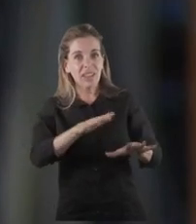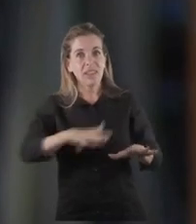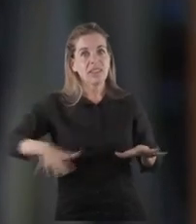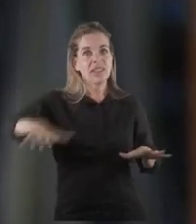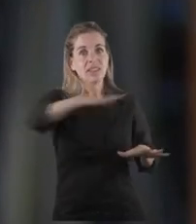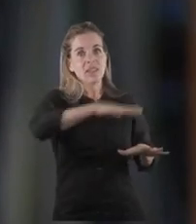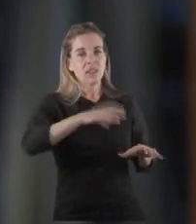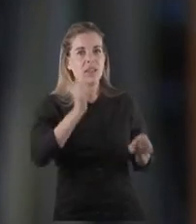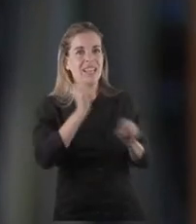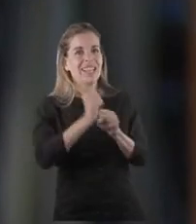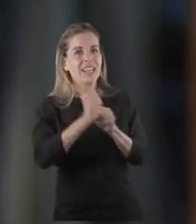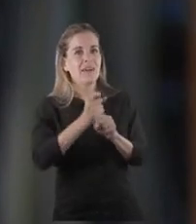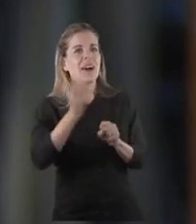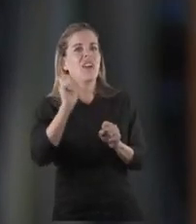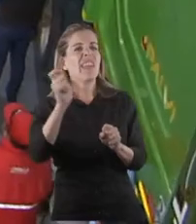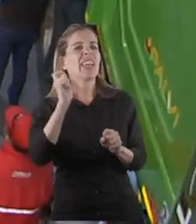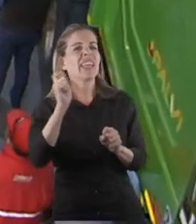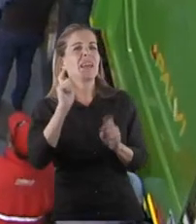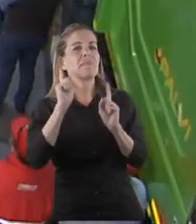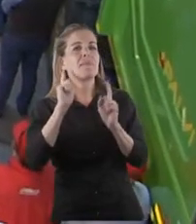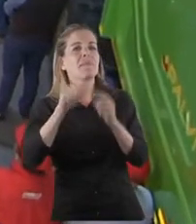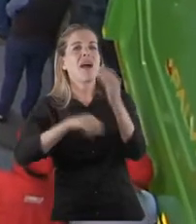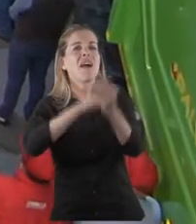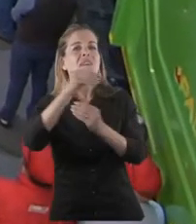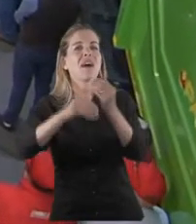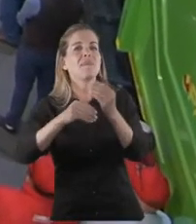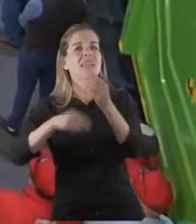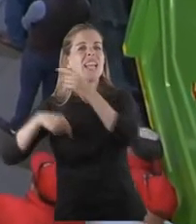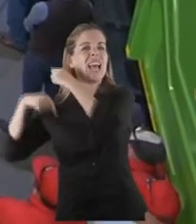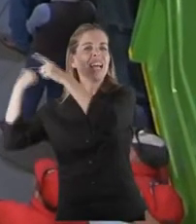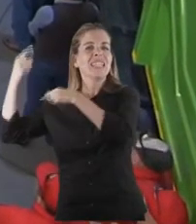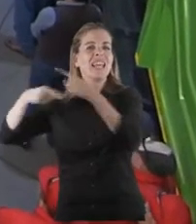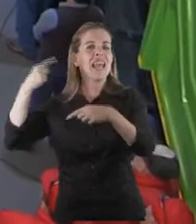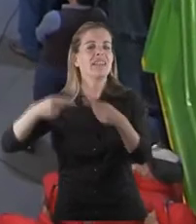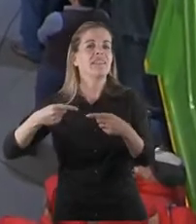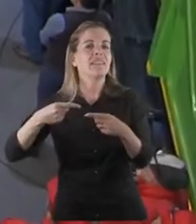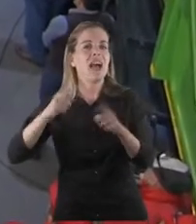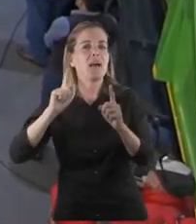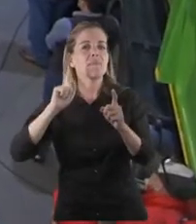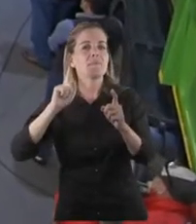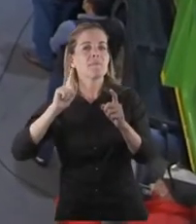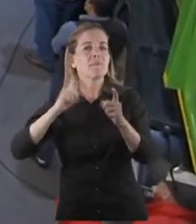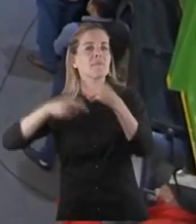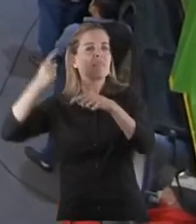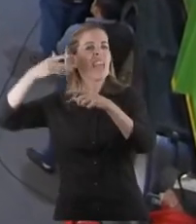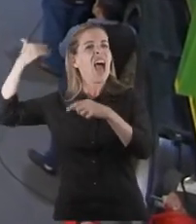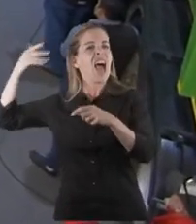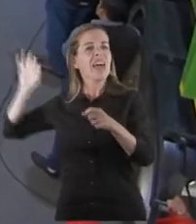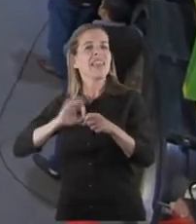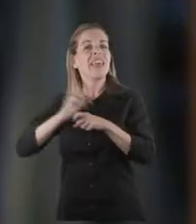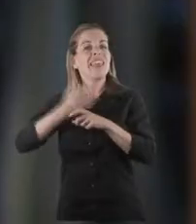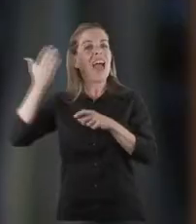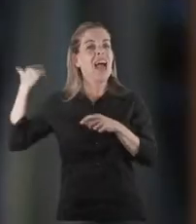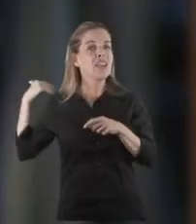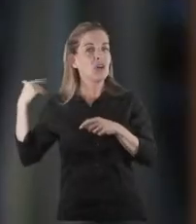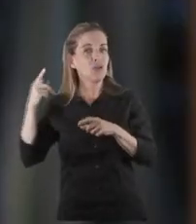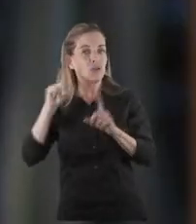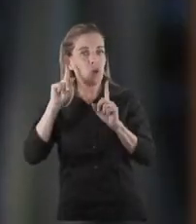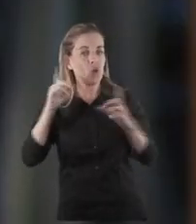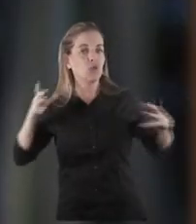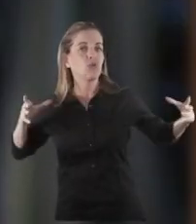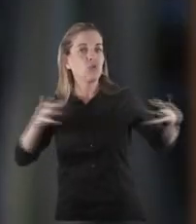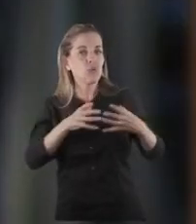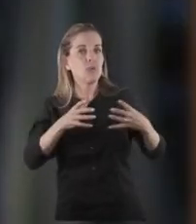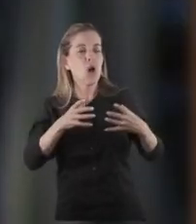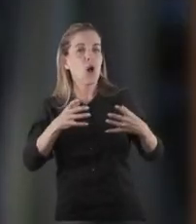de mis antecesores, es el trabajo de toda una dirigencia empresarial, es el trabajo de una dirigencia